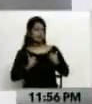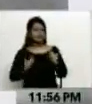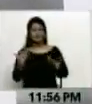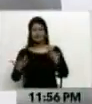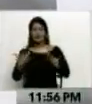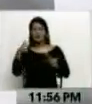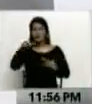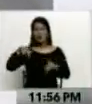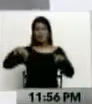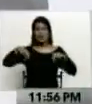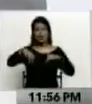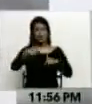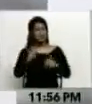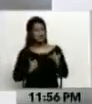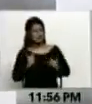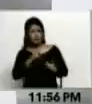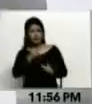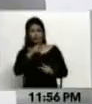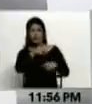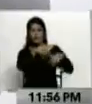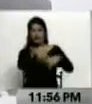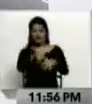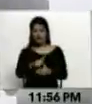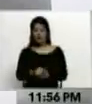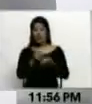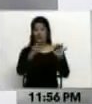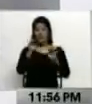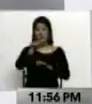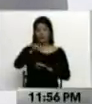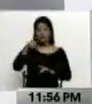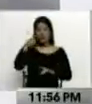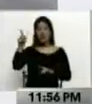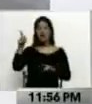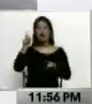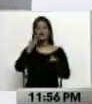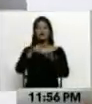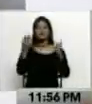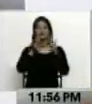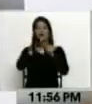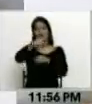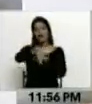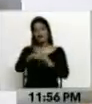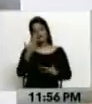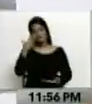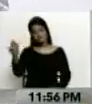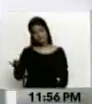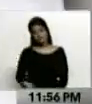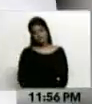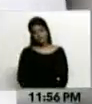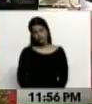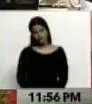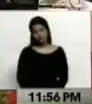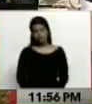incomodidad al resto de las personas que transitan por las calles avenidas de la capital 90 personas para trancar el